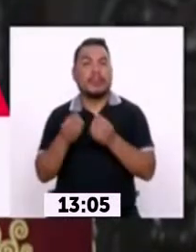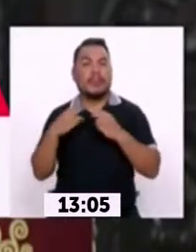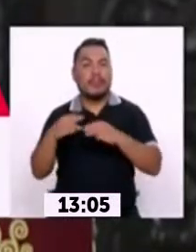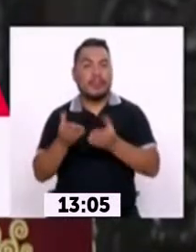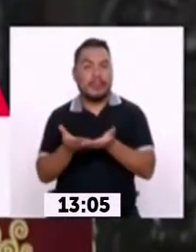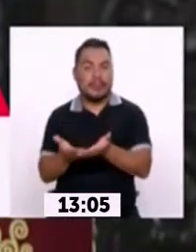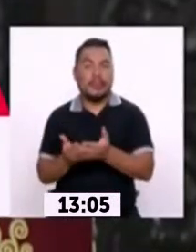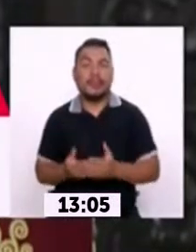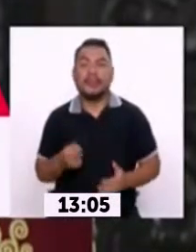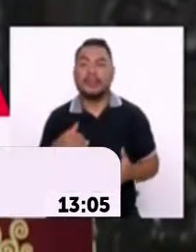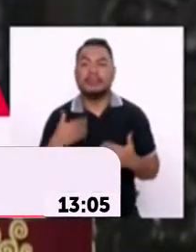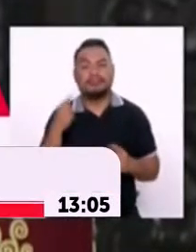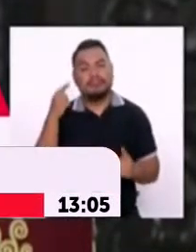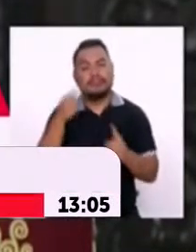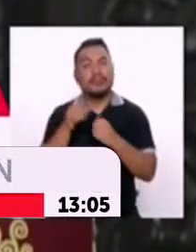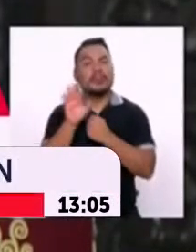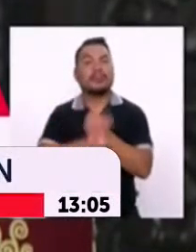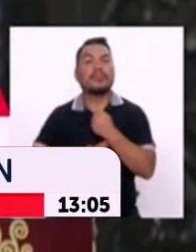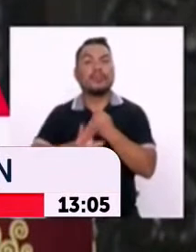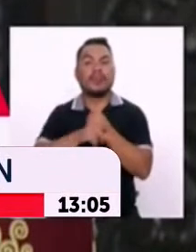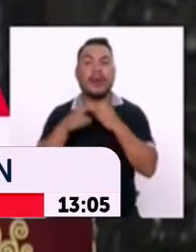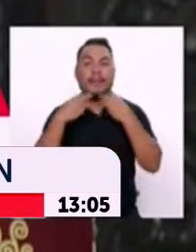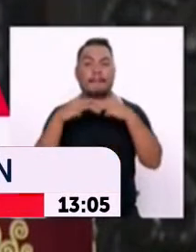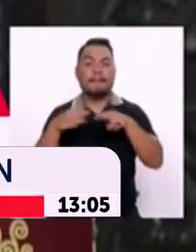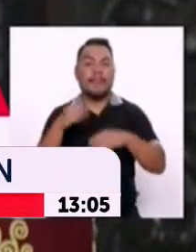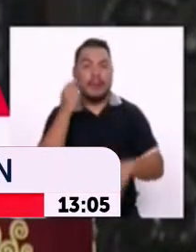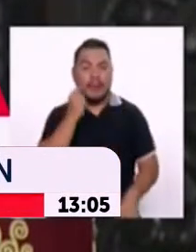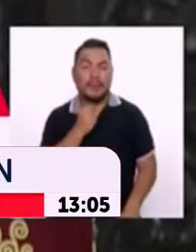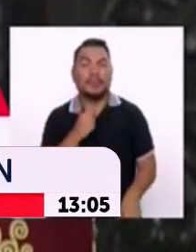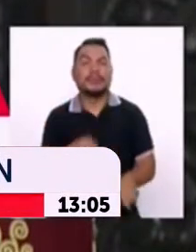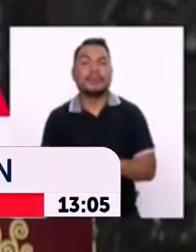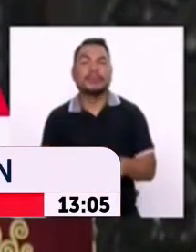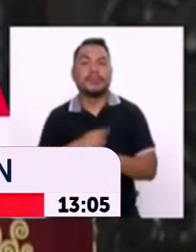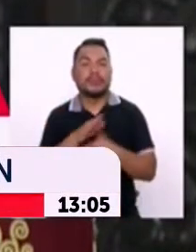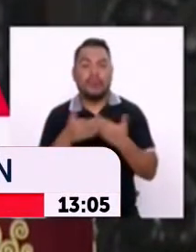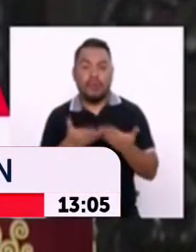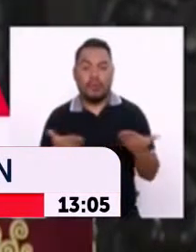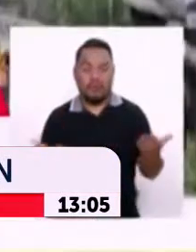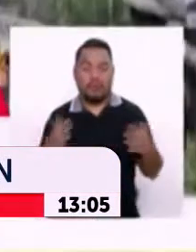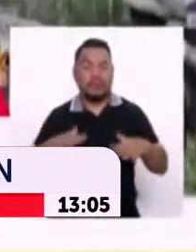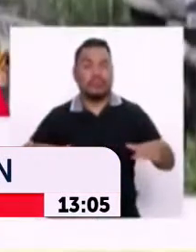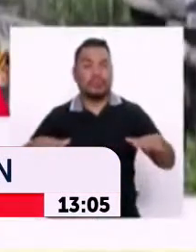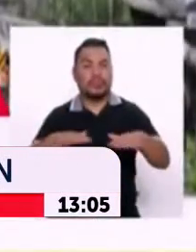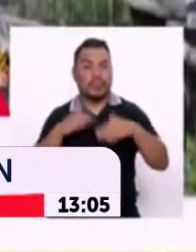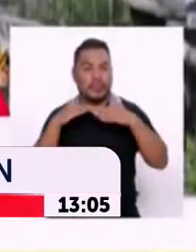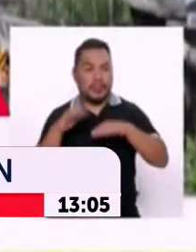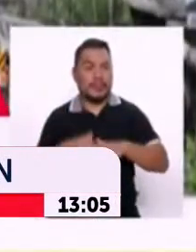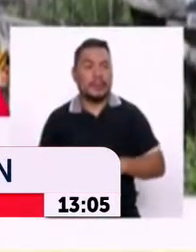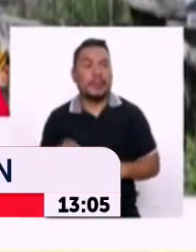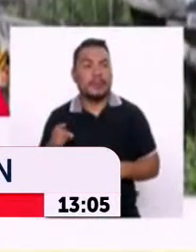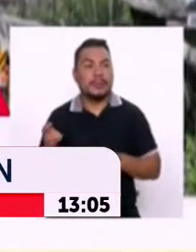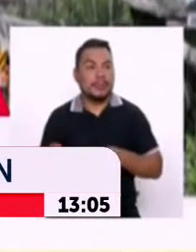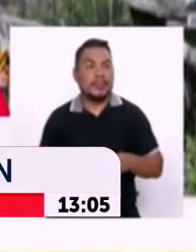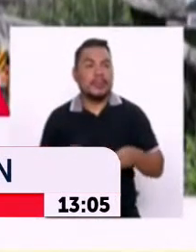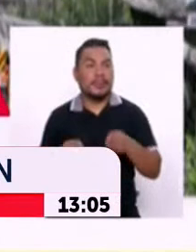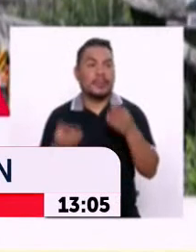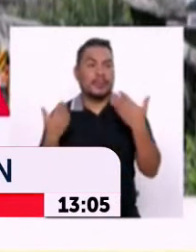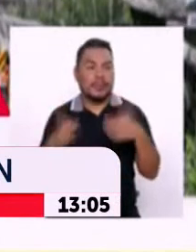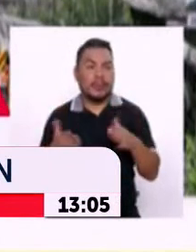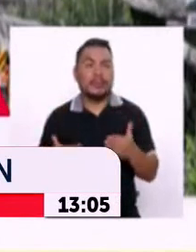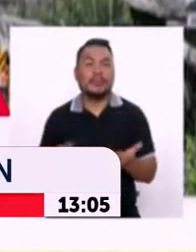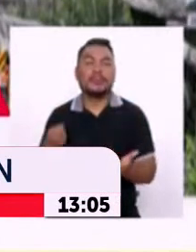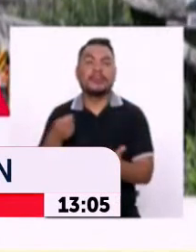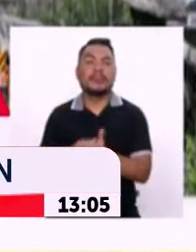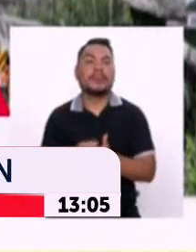marítimas, con el fin de proteger el mar de Grau y nuestros ingentes recursos hidrobiológicos. De esta manera, se